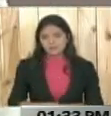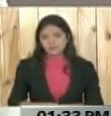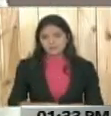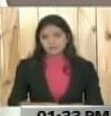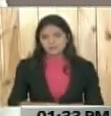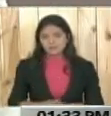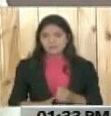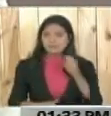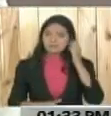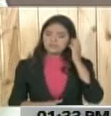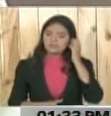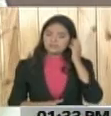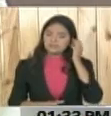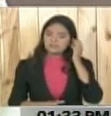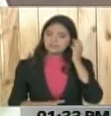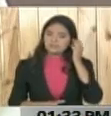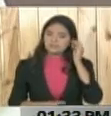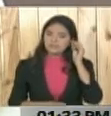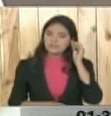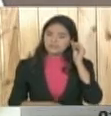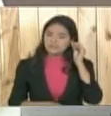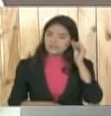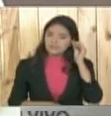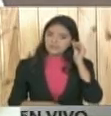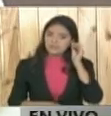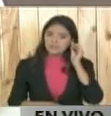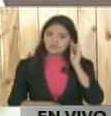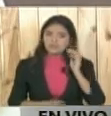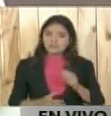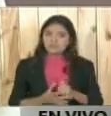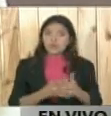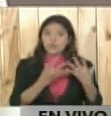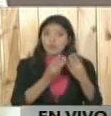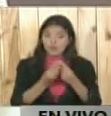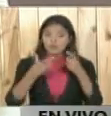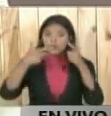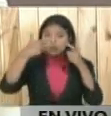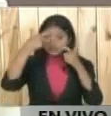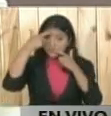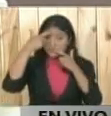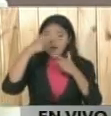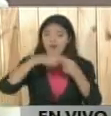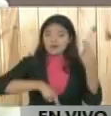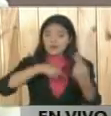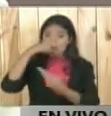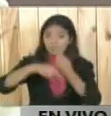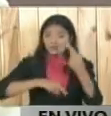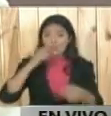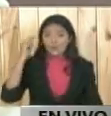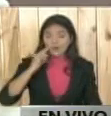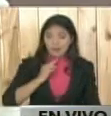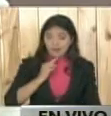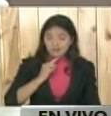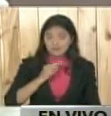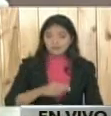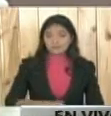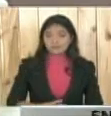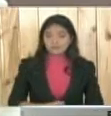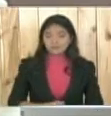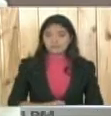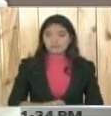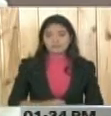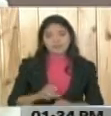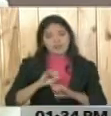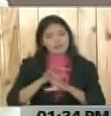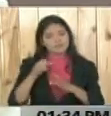con la conducción del comandante Chávez al frente de la revolución bolivariana y